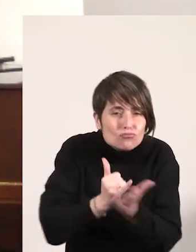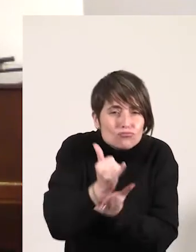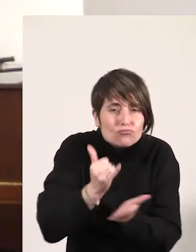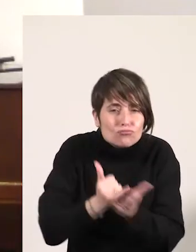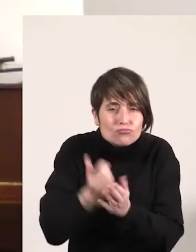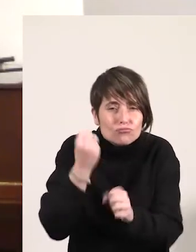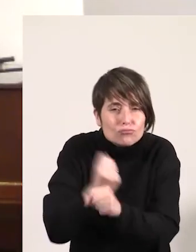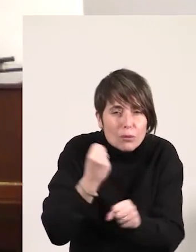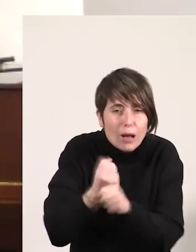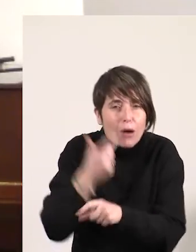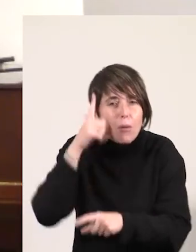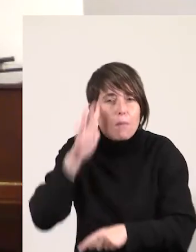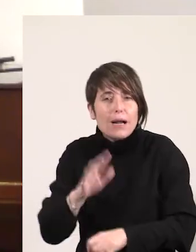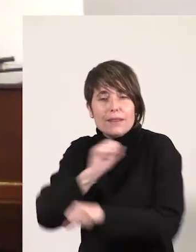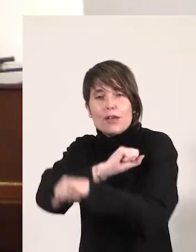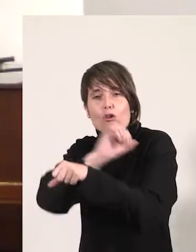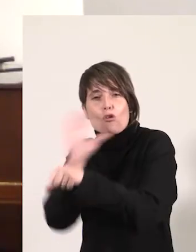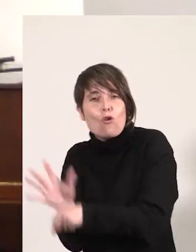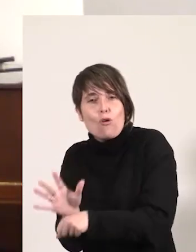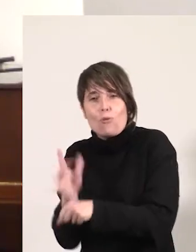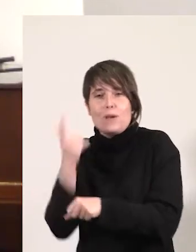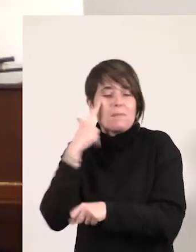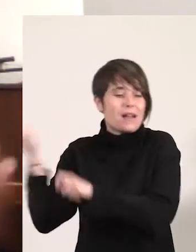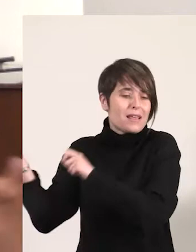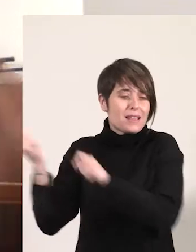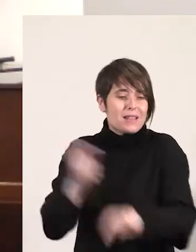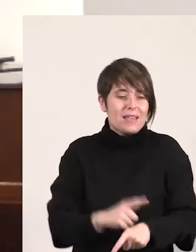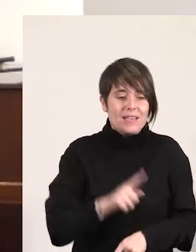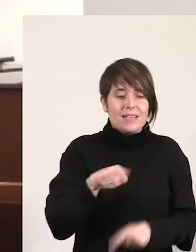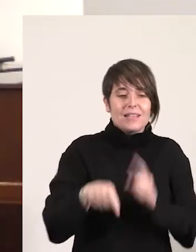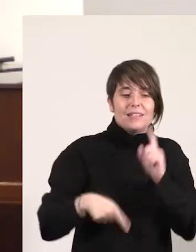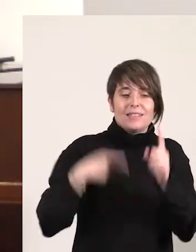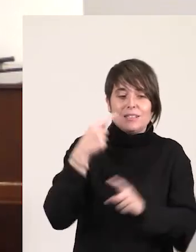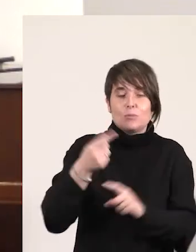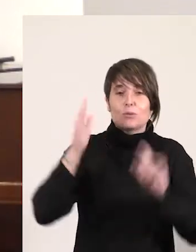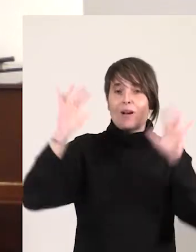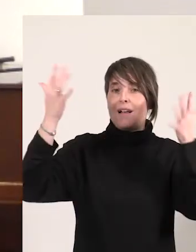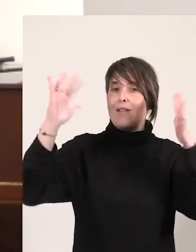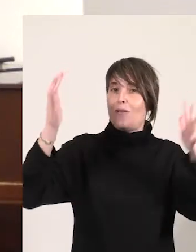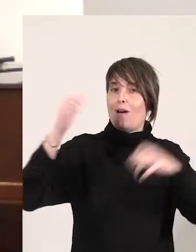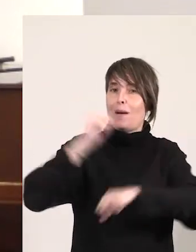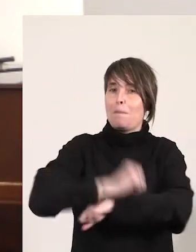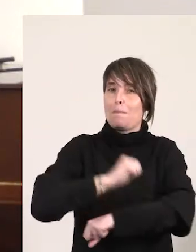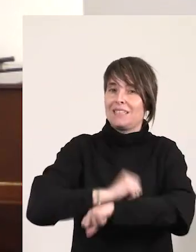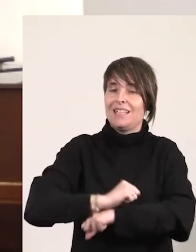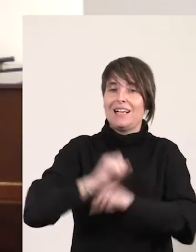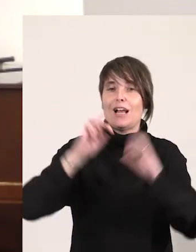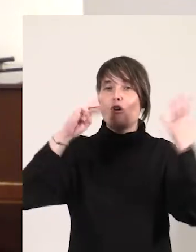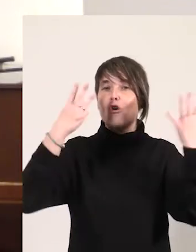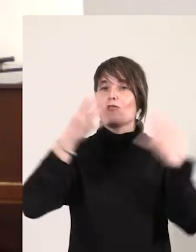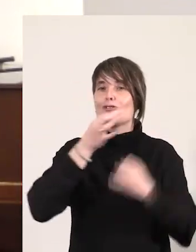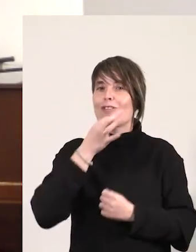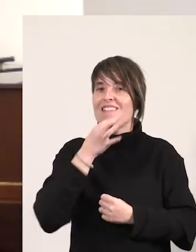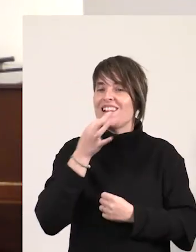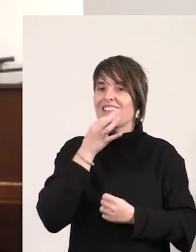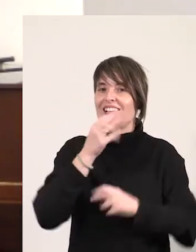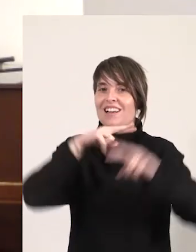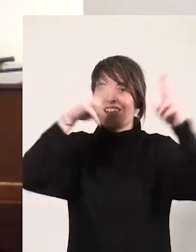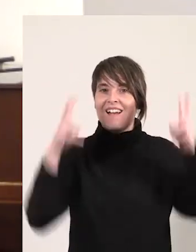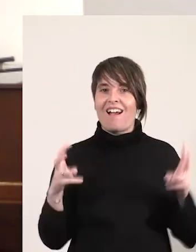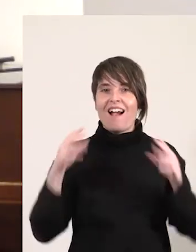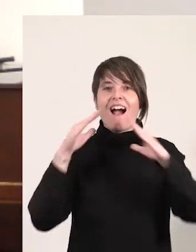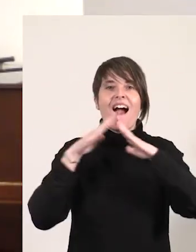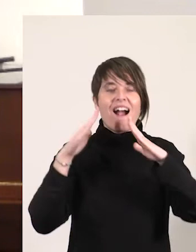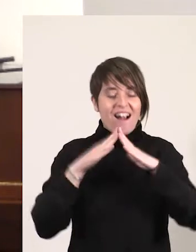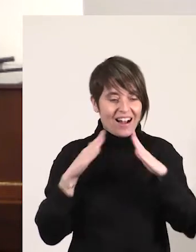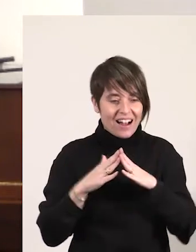estos contra los que han cargado un montón porque han traído el COVID y de quien nadie se acordó prácticamente cuando aplaudíamos a las 8 de la